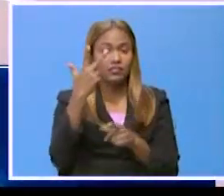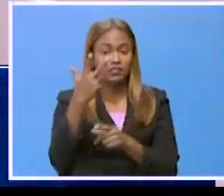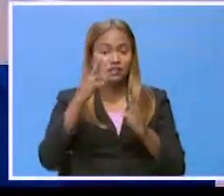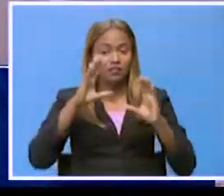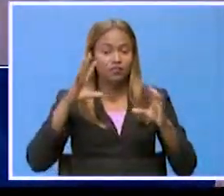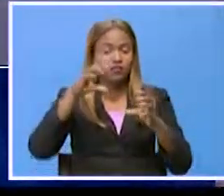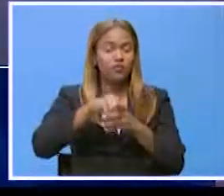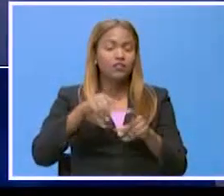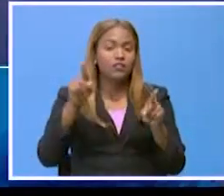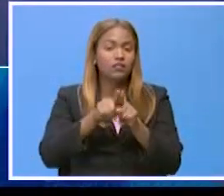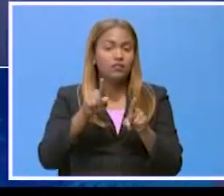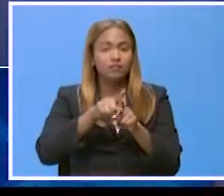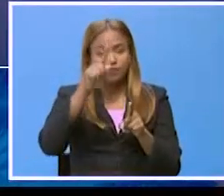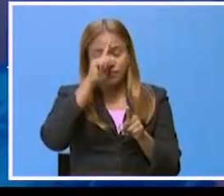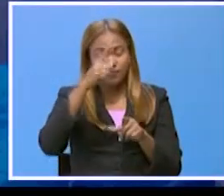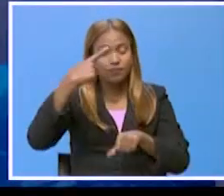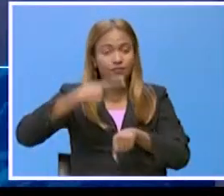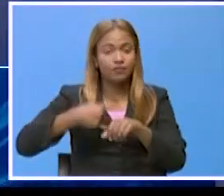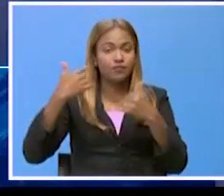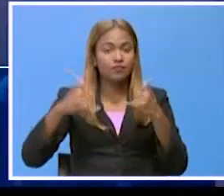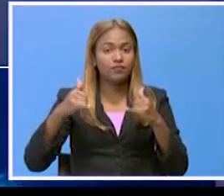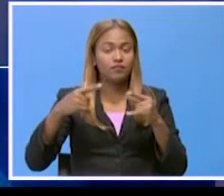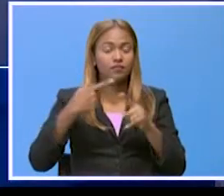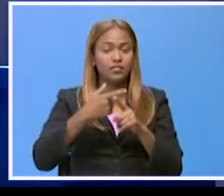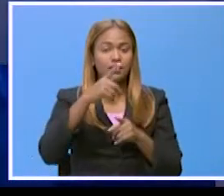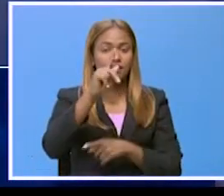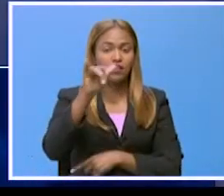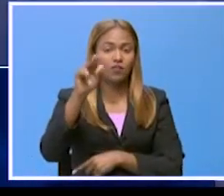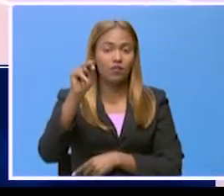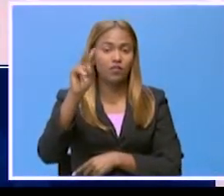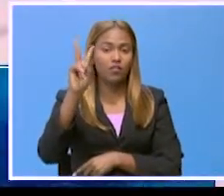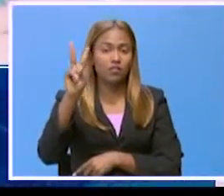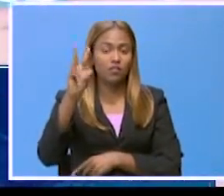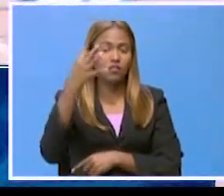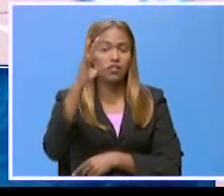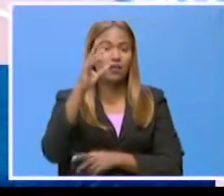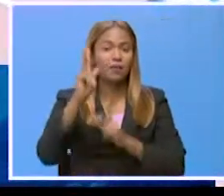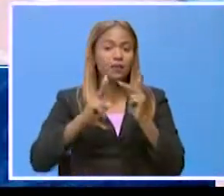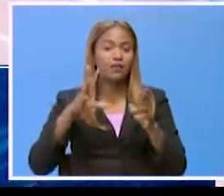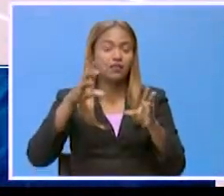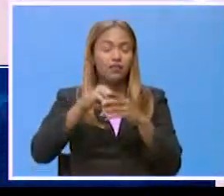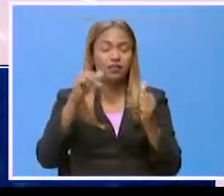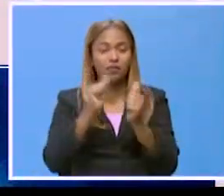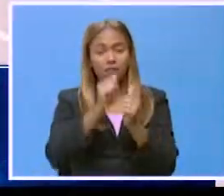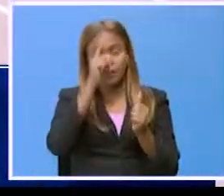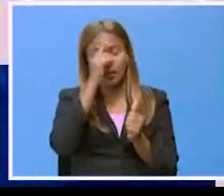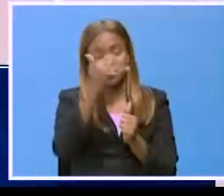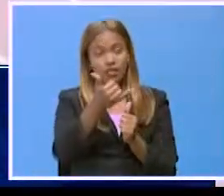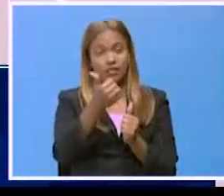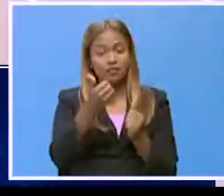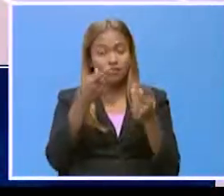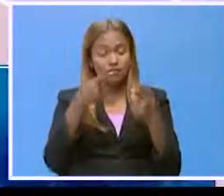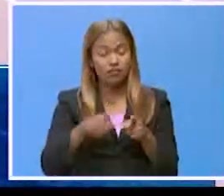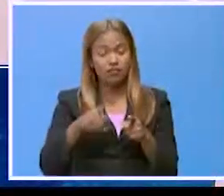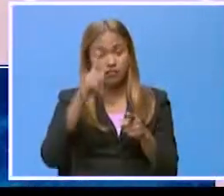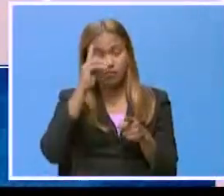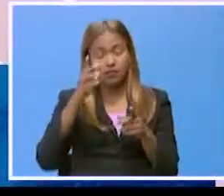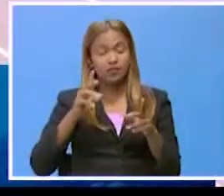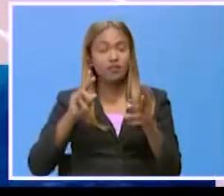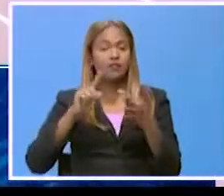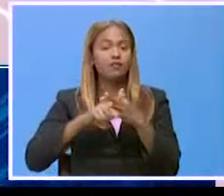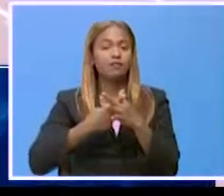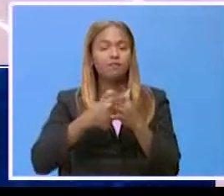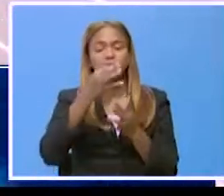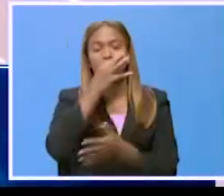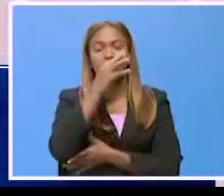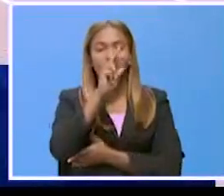también de la disciplina de taekwondo 19 atletas confirmados para este magno evento que arrancará el próximo